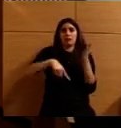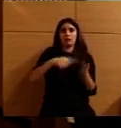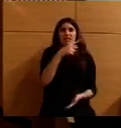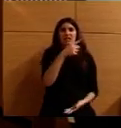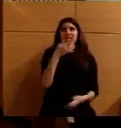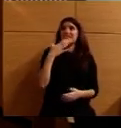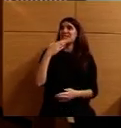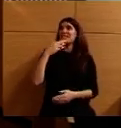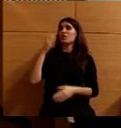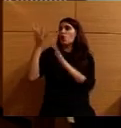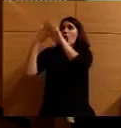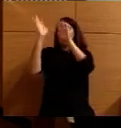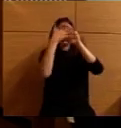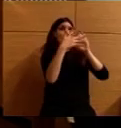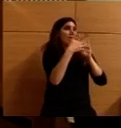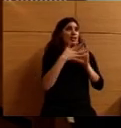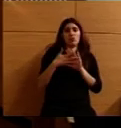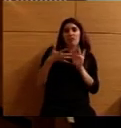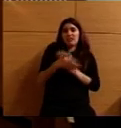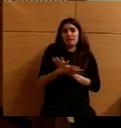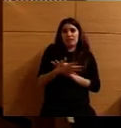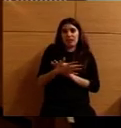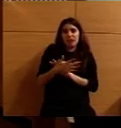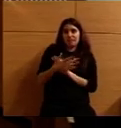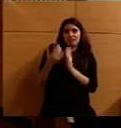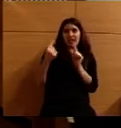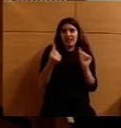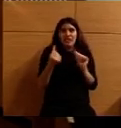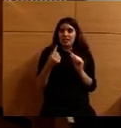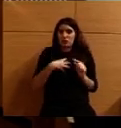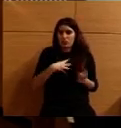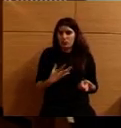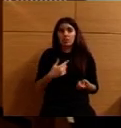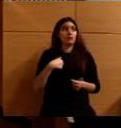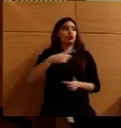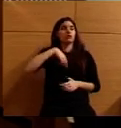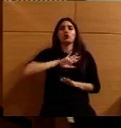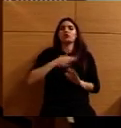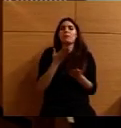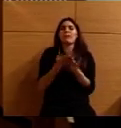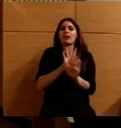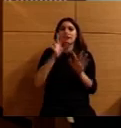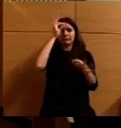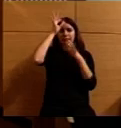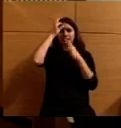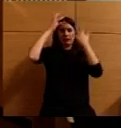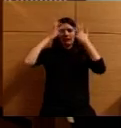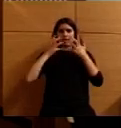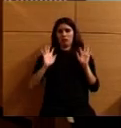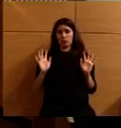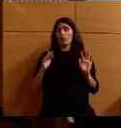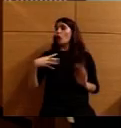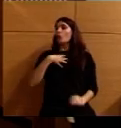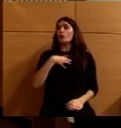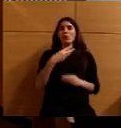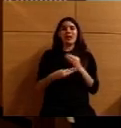obviar un debate que creo que tiene que acometer Europa y el mundo. Por lo tanto, yo lo único que reclamaba era rigor. Era rigor. No se puede